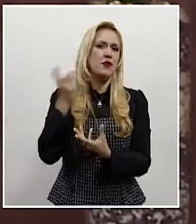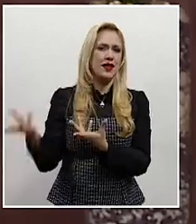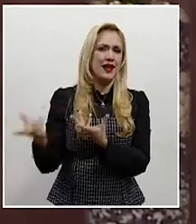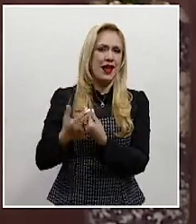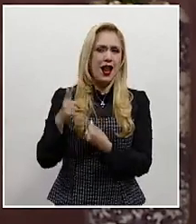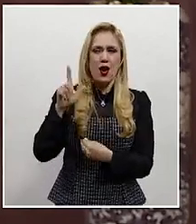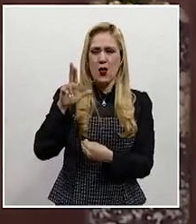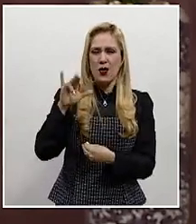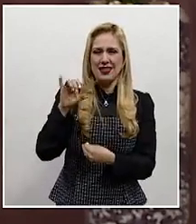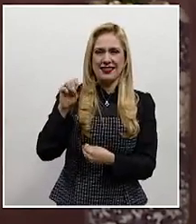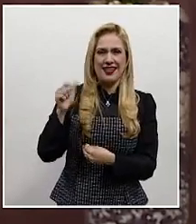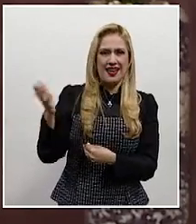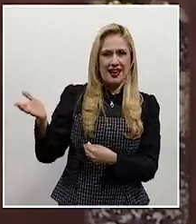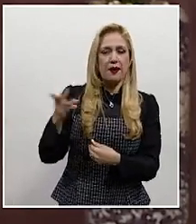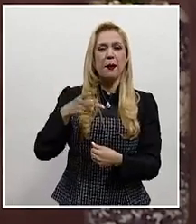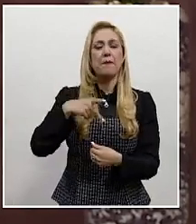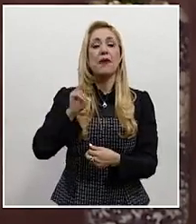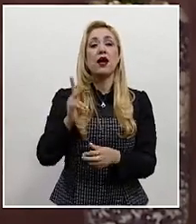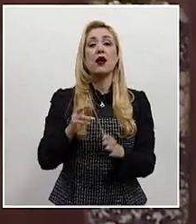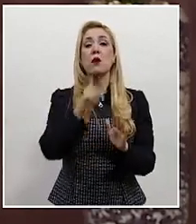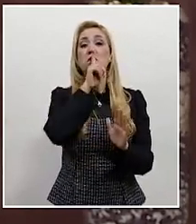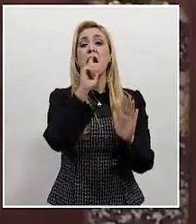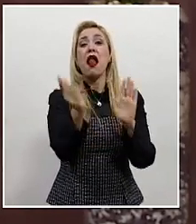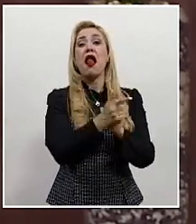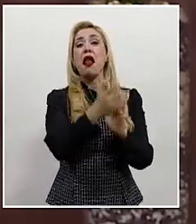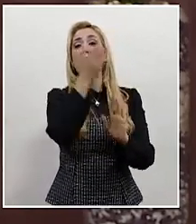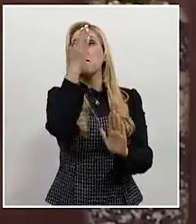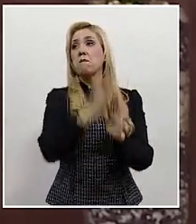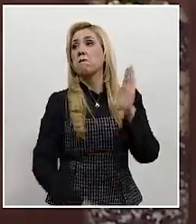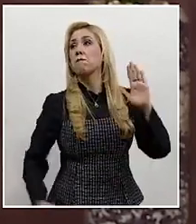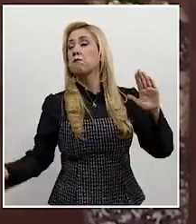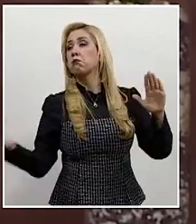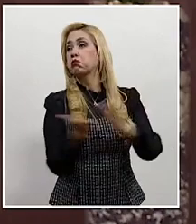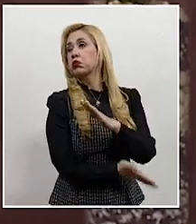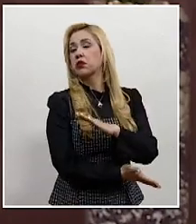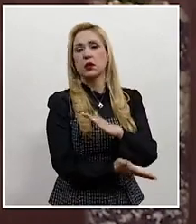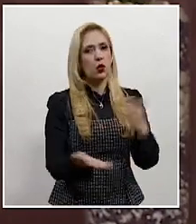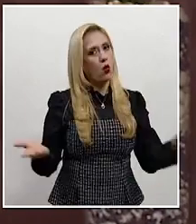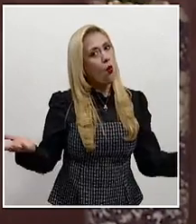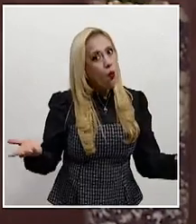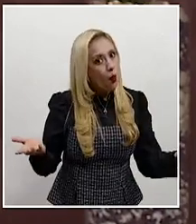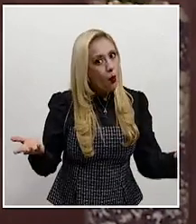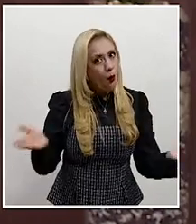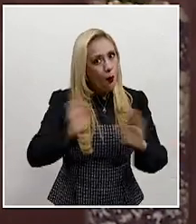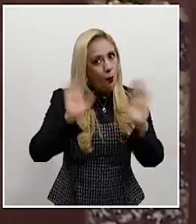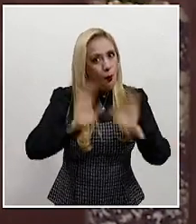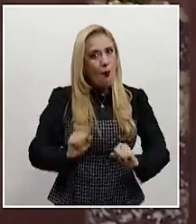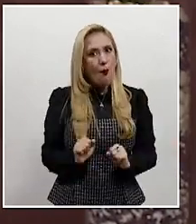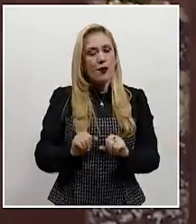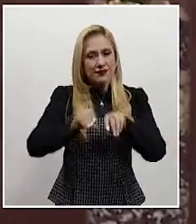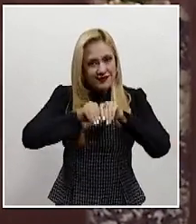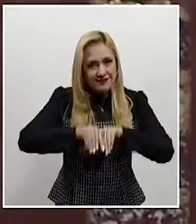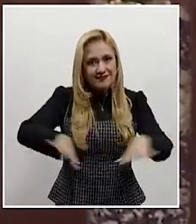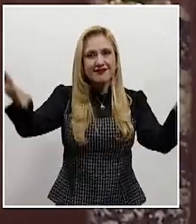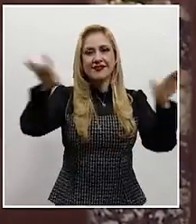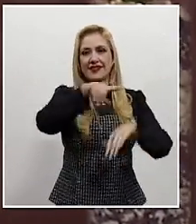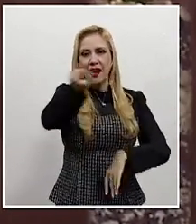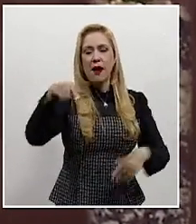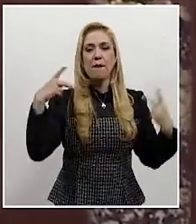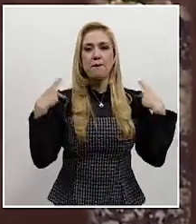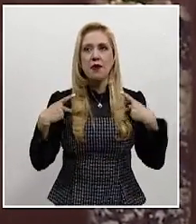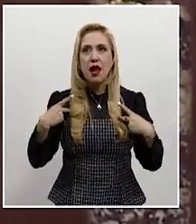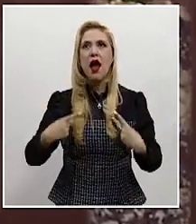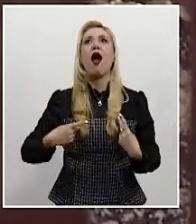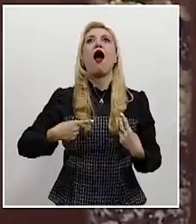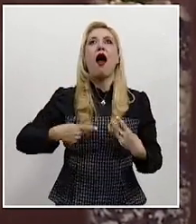problema. La ley puede ser letra muerta y no se aplica. Entonces, ¿cómo tenemos que eso transmitirlo a la ciudadanía para que la ciudadanía